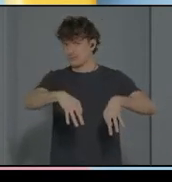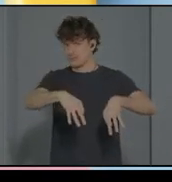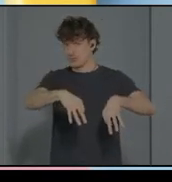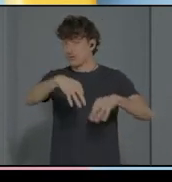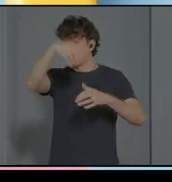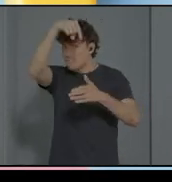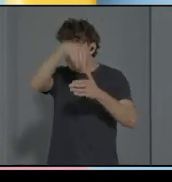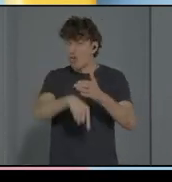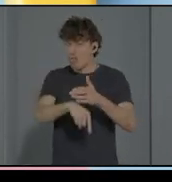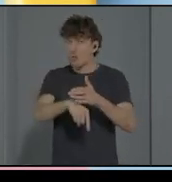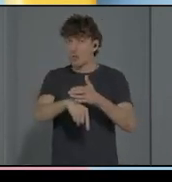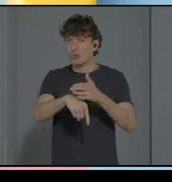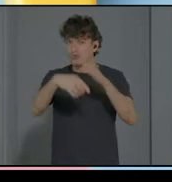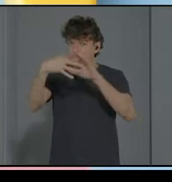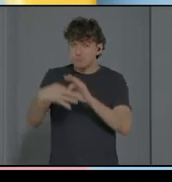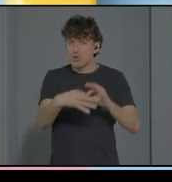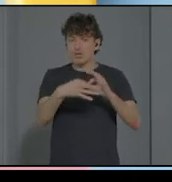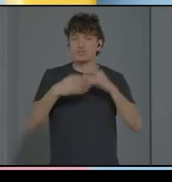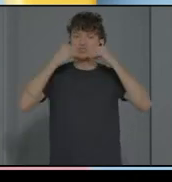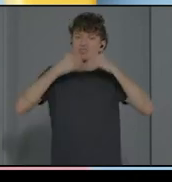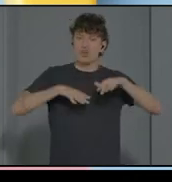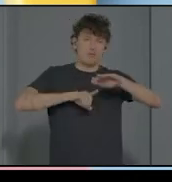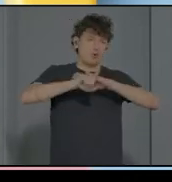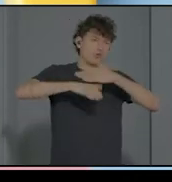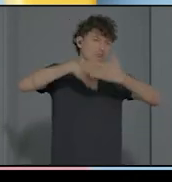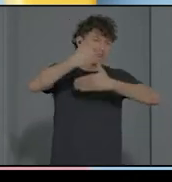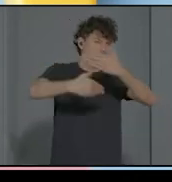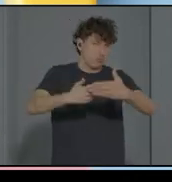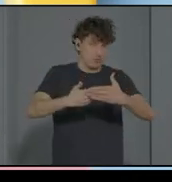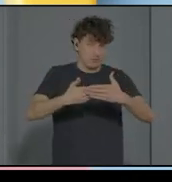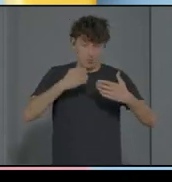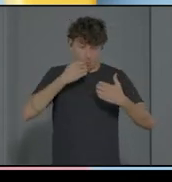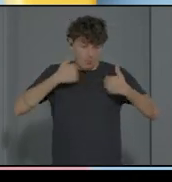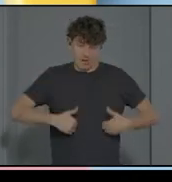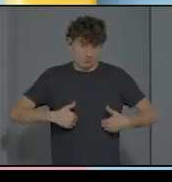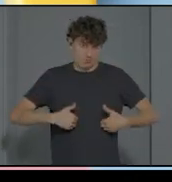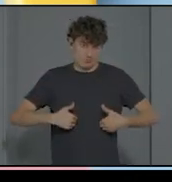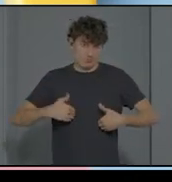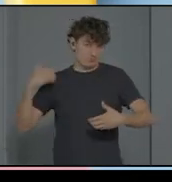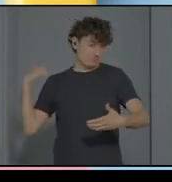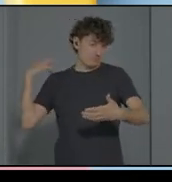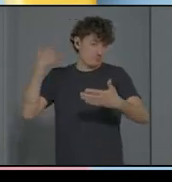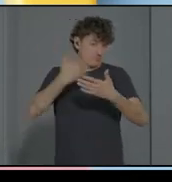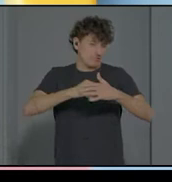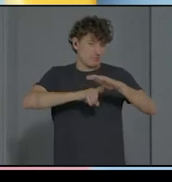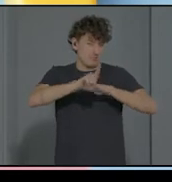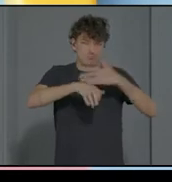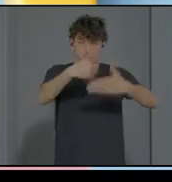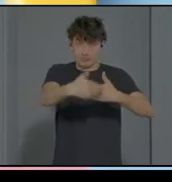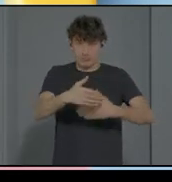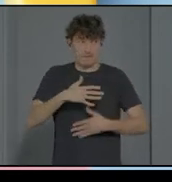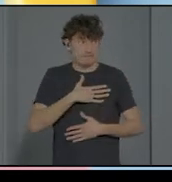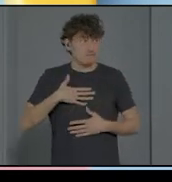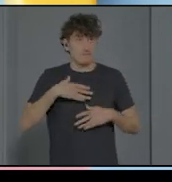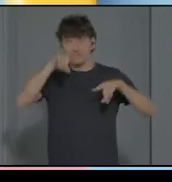de nuestra especie. Y son unas preguntas a las que intentaré contestar brevemente durante el seminario de